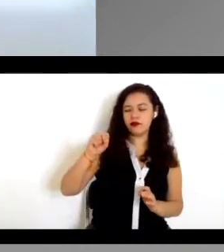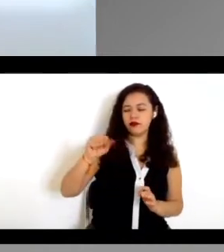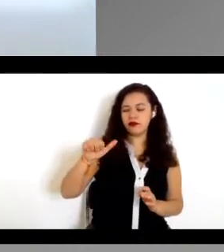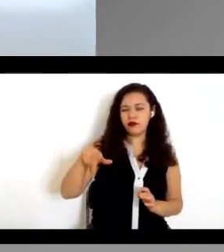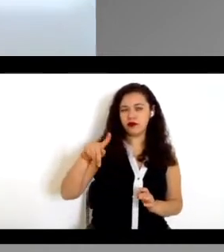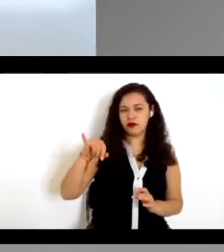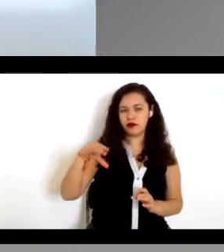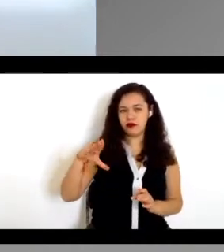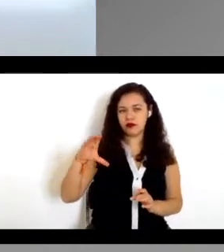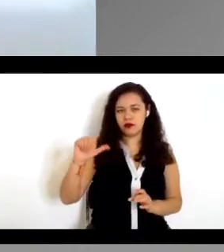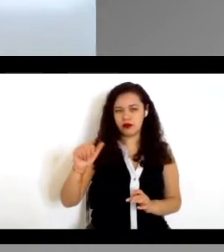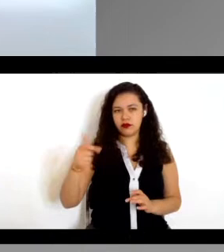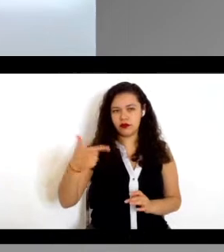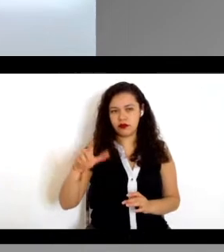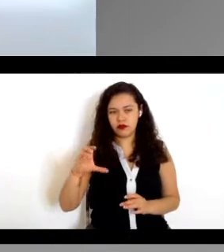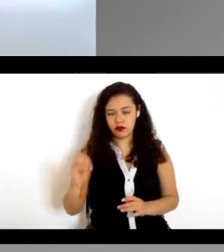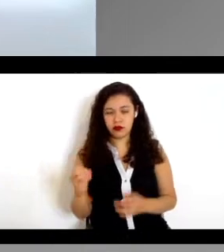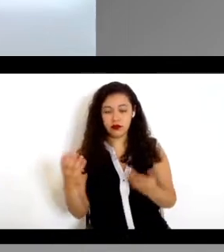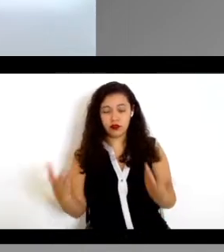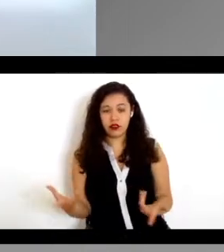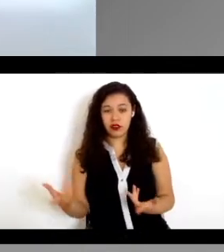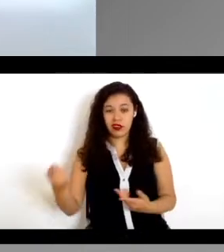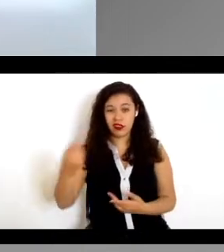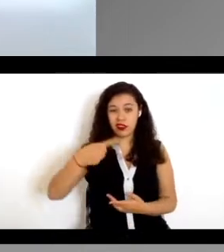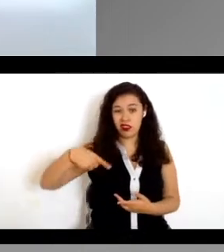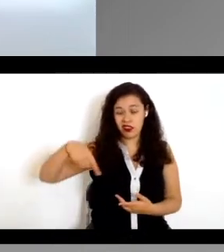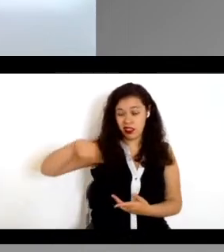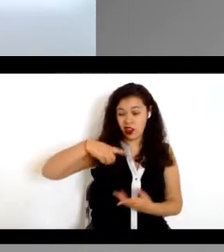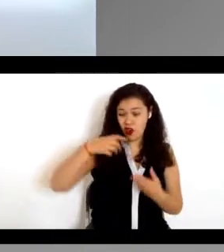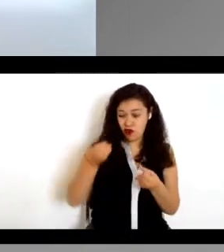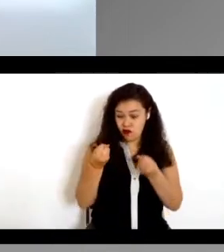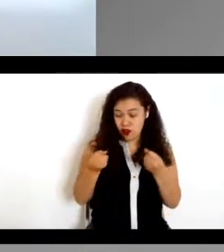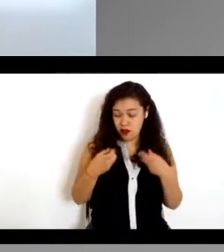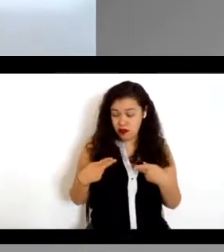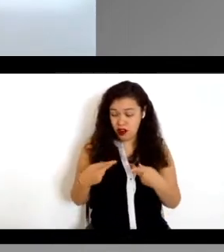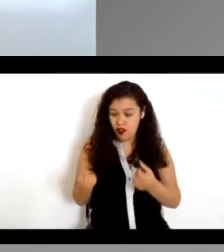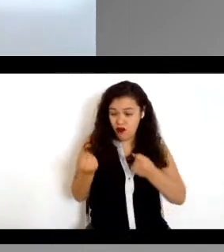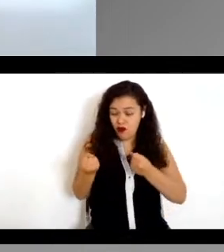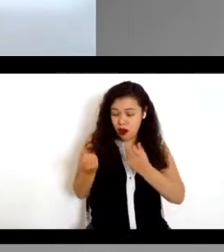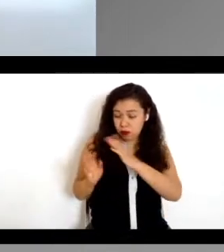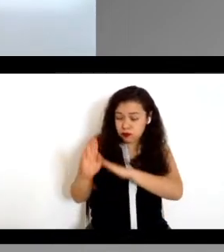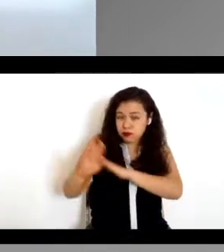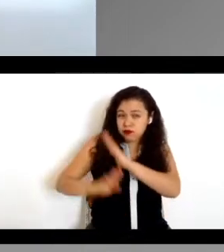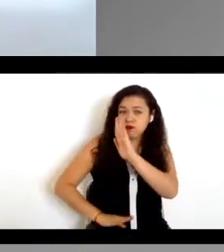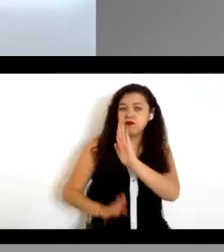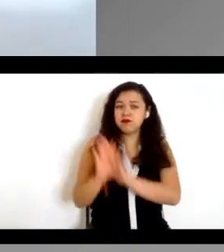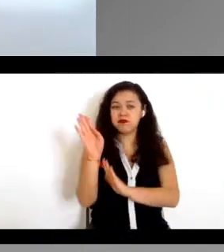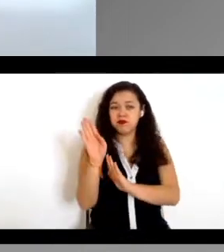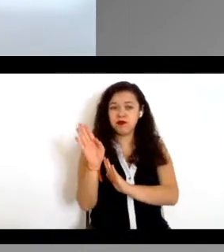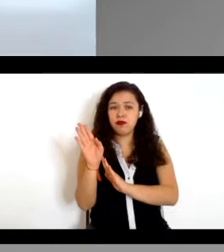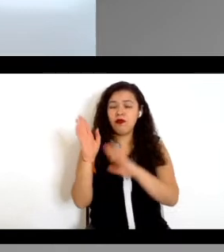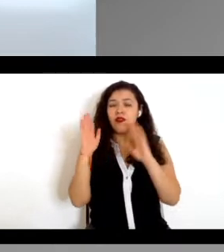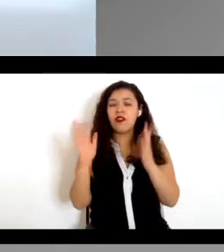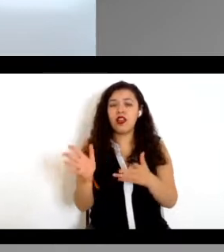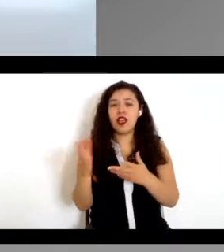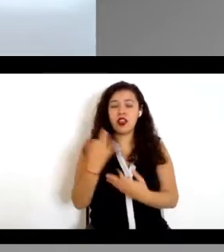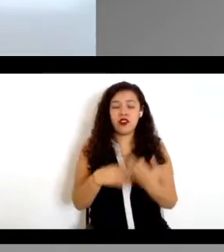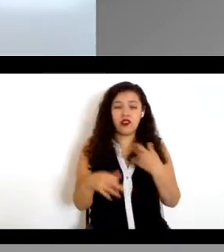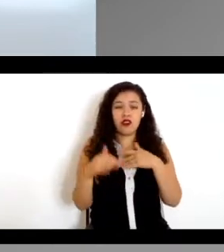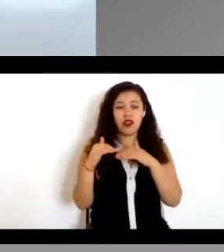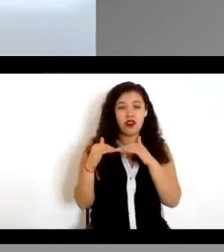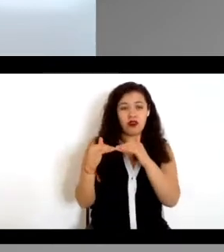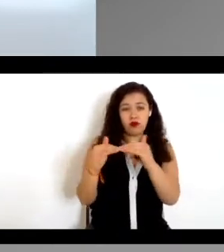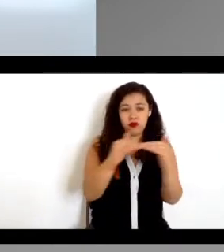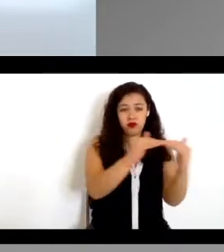la vez de guerreros, son maestros que invitan a no esperar a que esté el piso parejo para comenzar